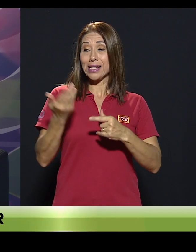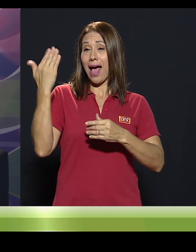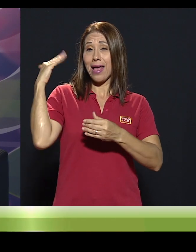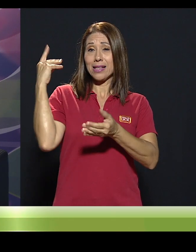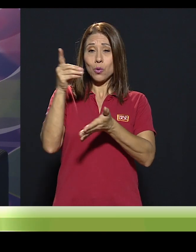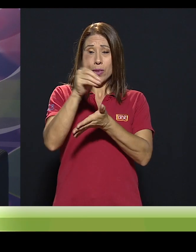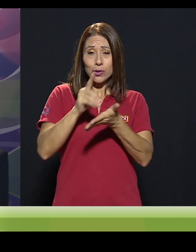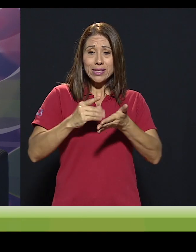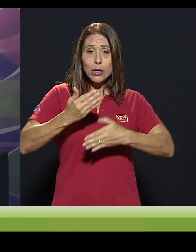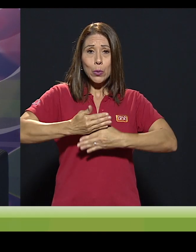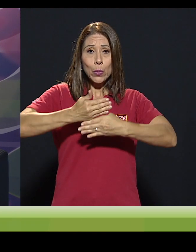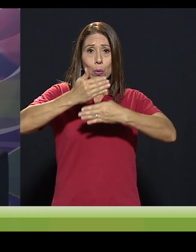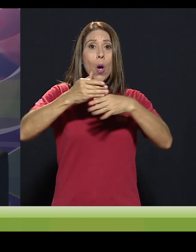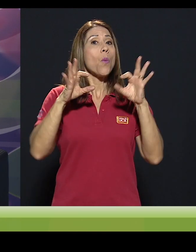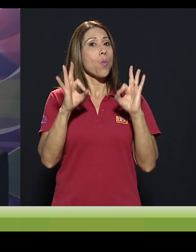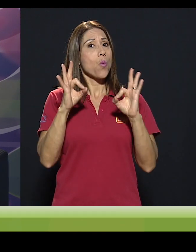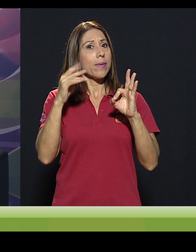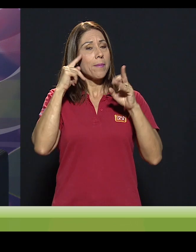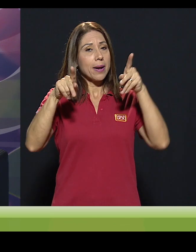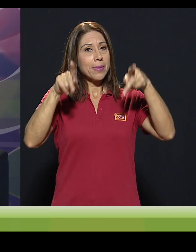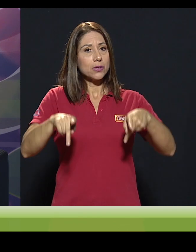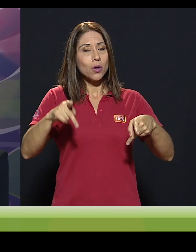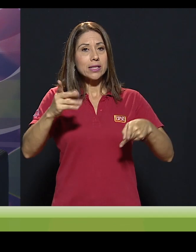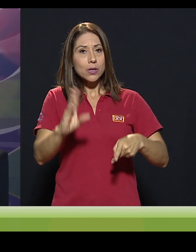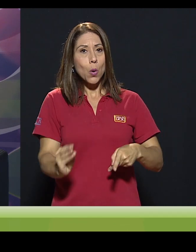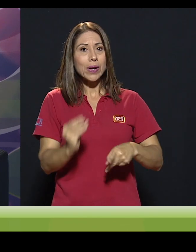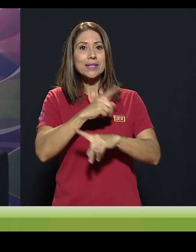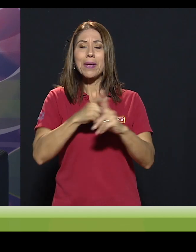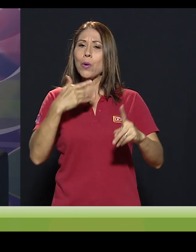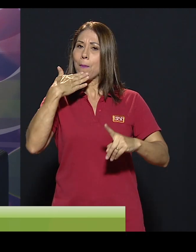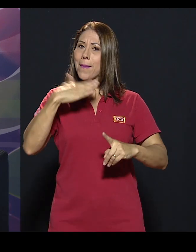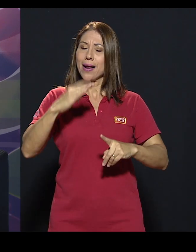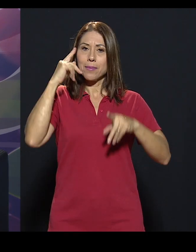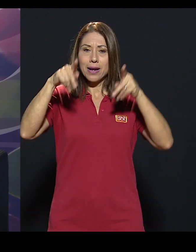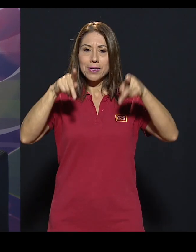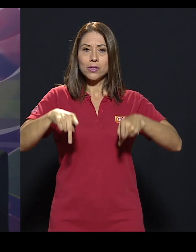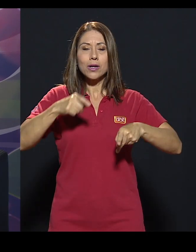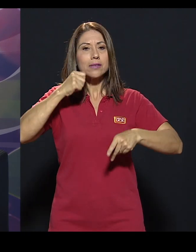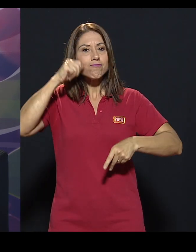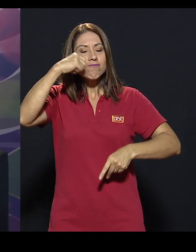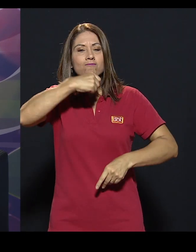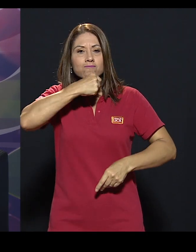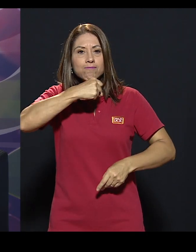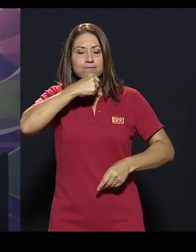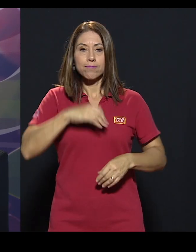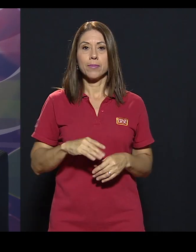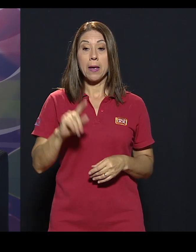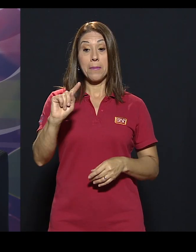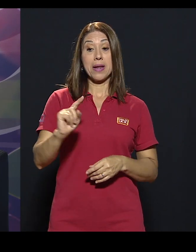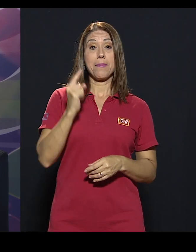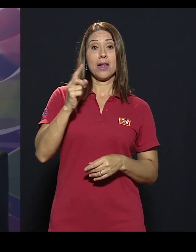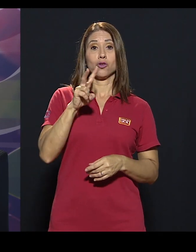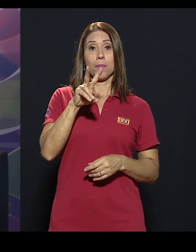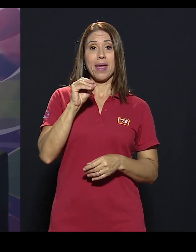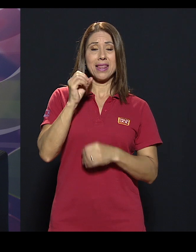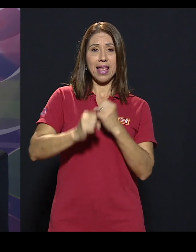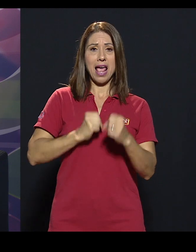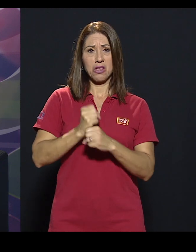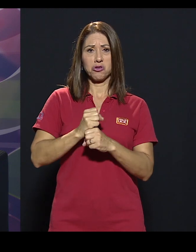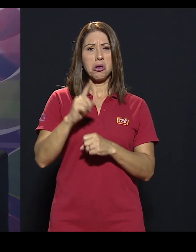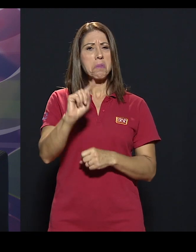población, pero estuvo muy mal para las personas adultas mayores, porque en los primeros 20 años, 25